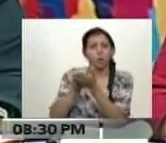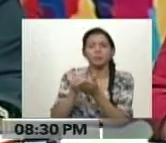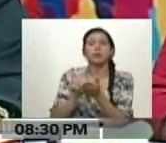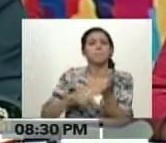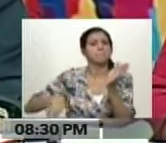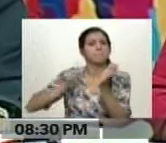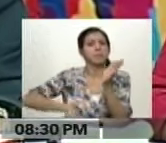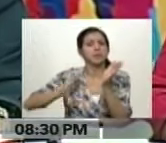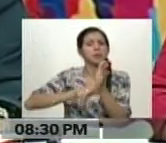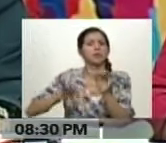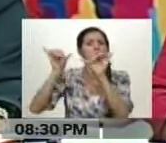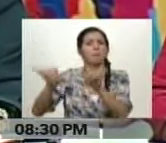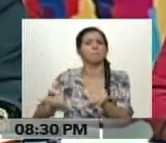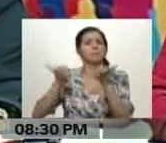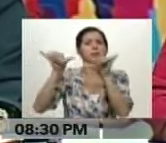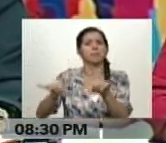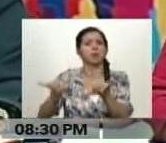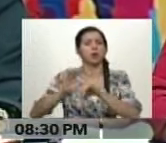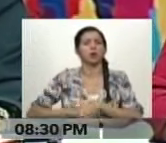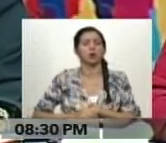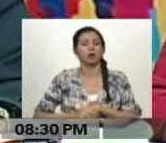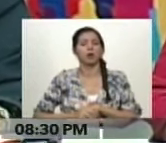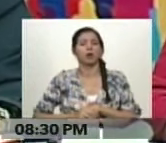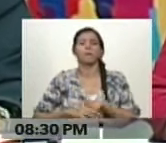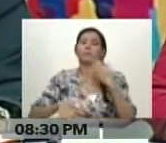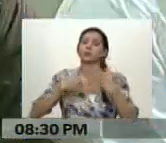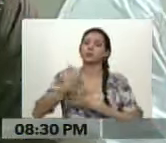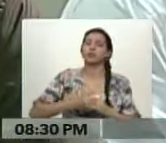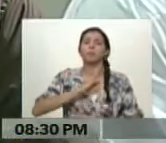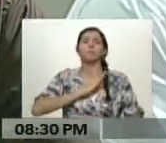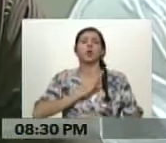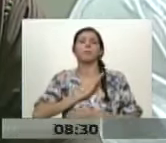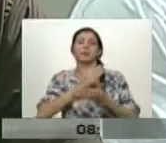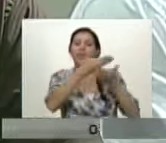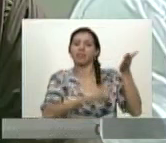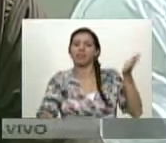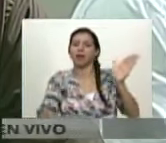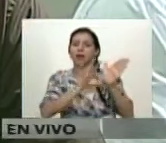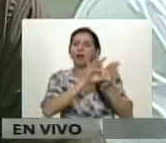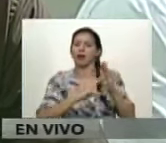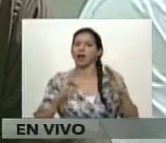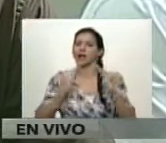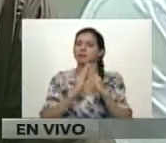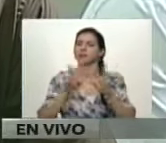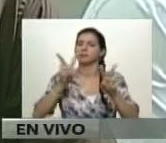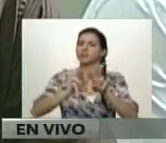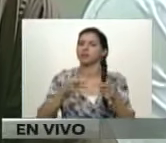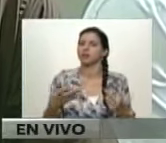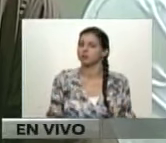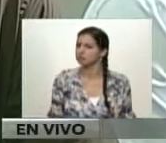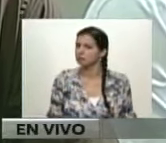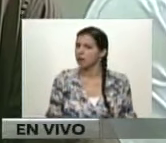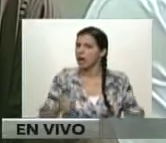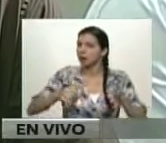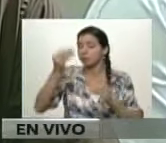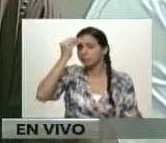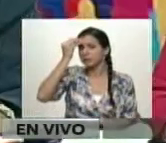veces. El proyecto de propiedad para las viviendas. Y puede haber gente que crea que eso es